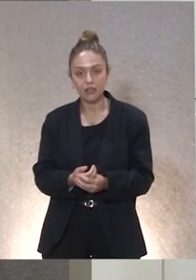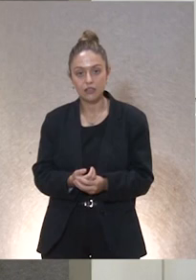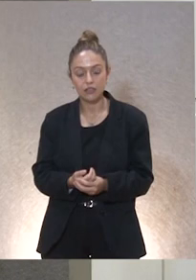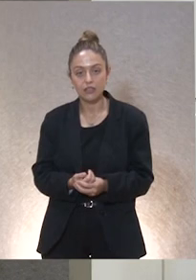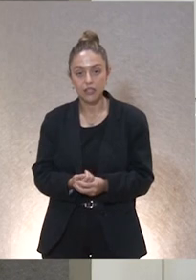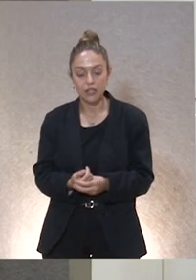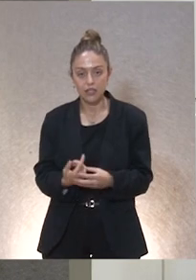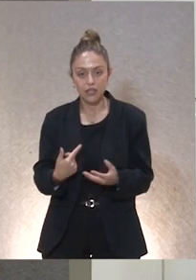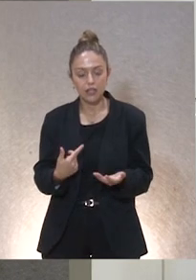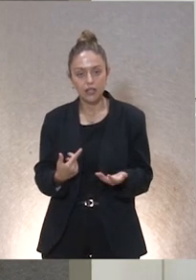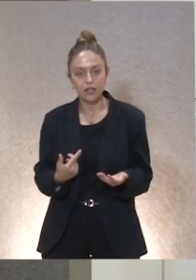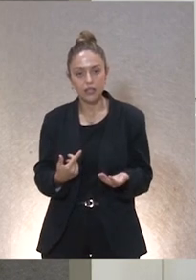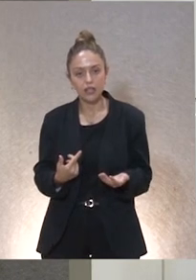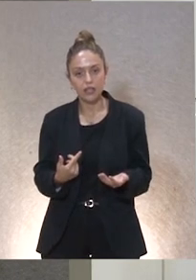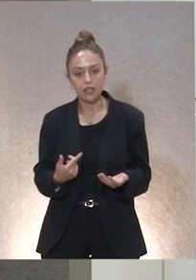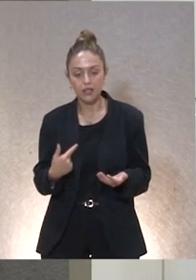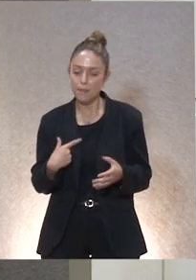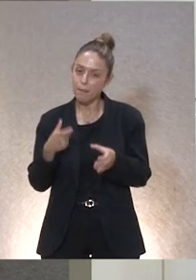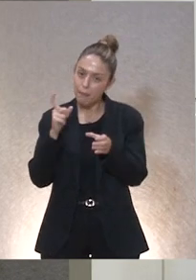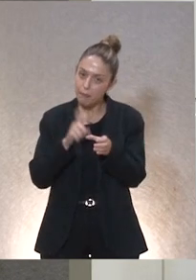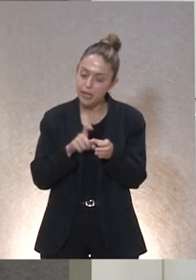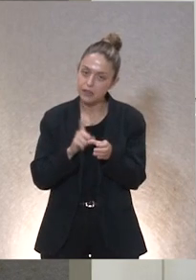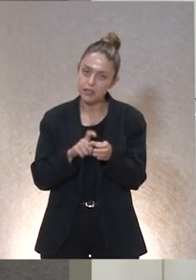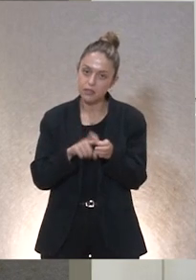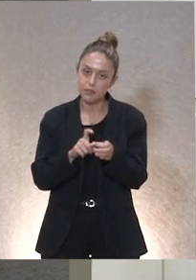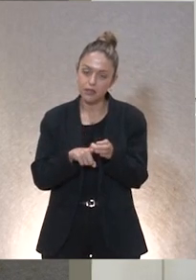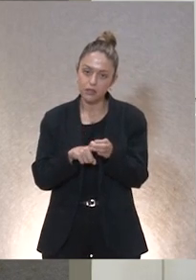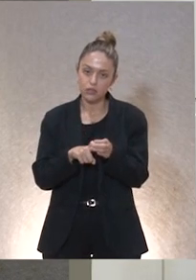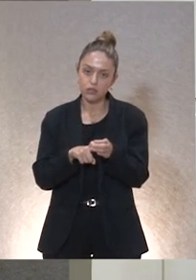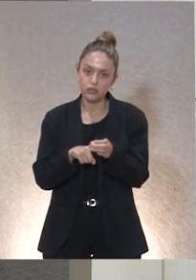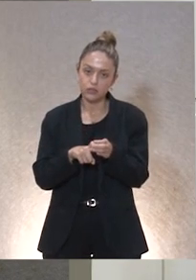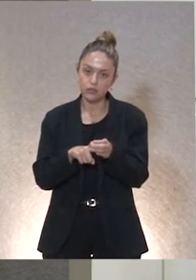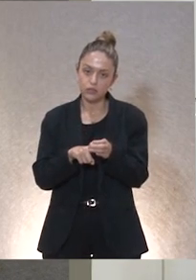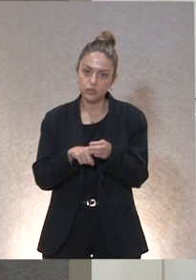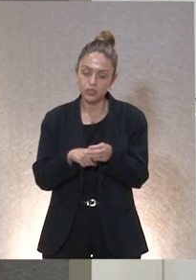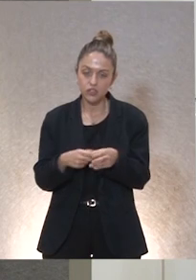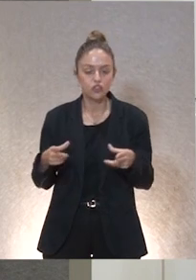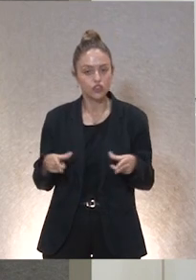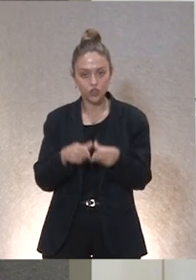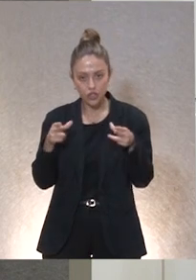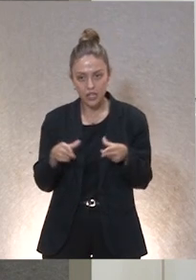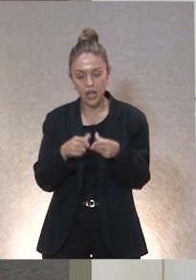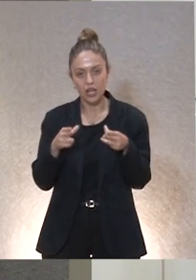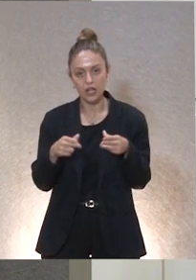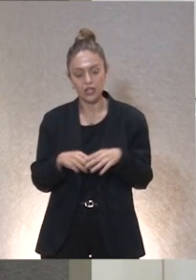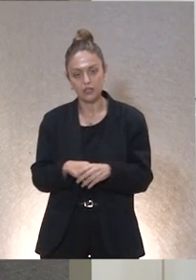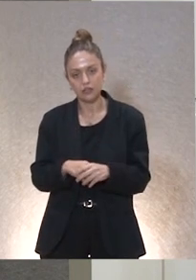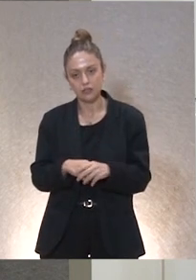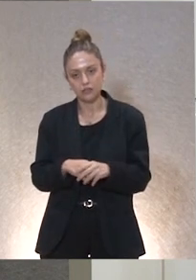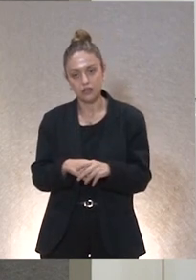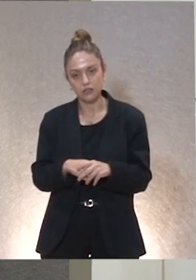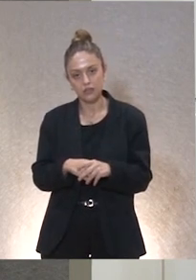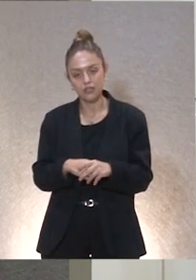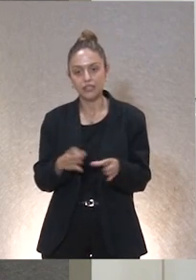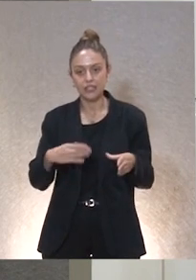para que se dé una participación eh social y